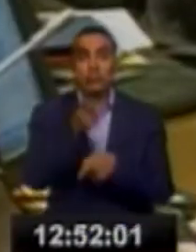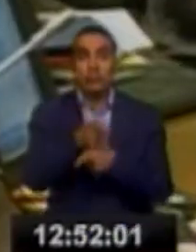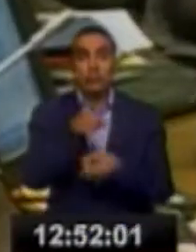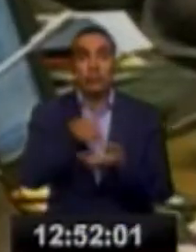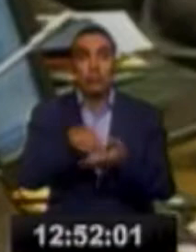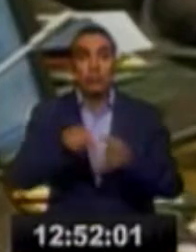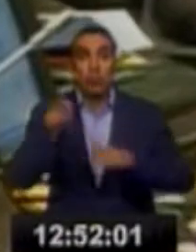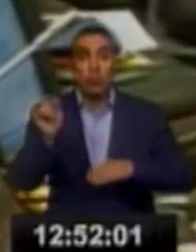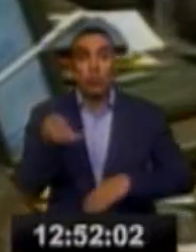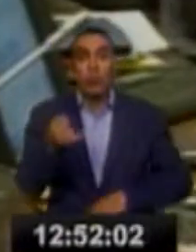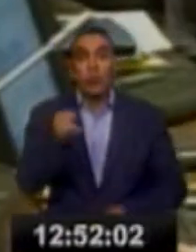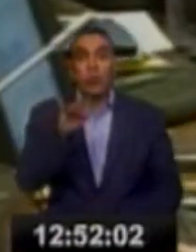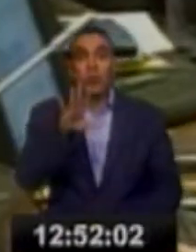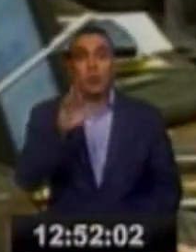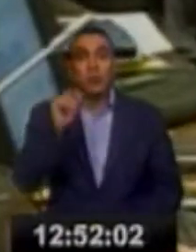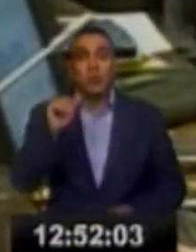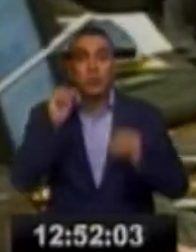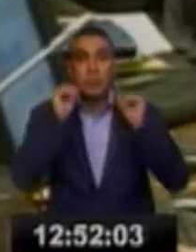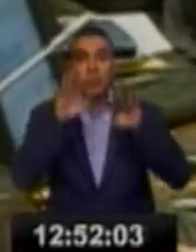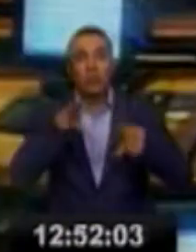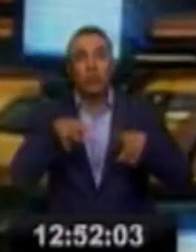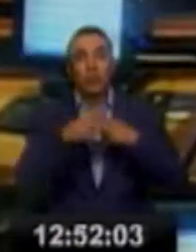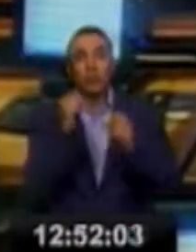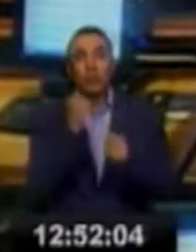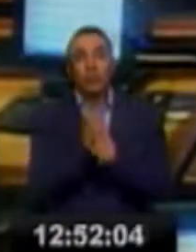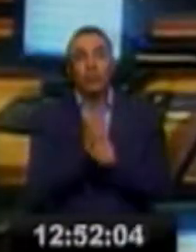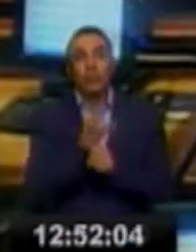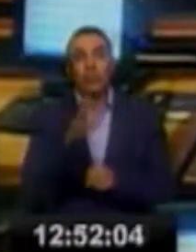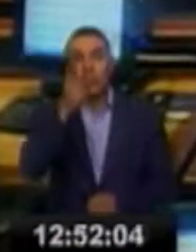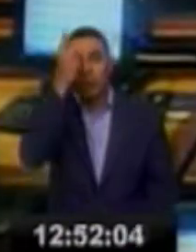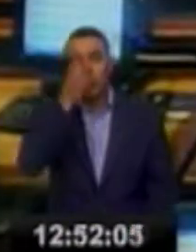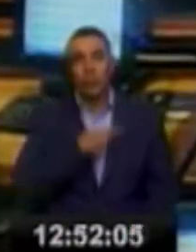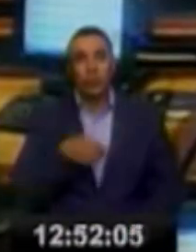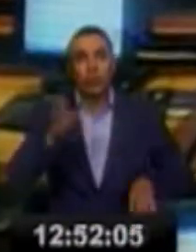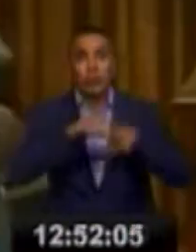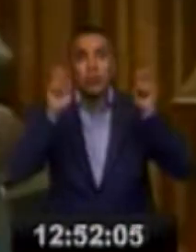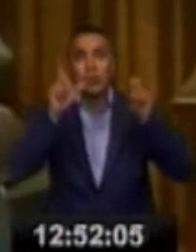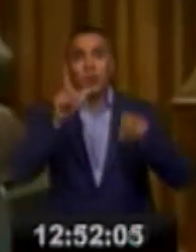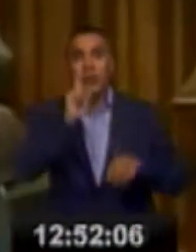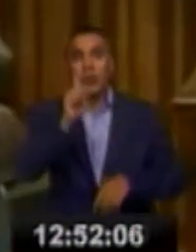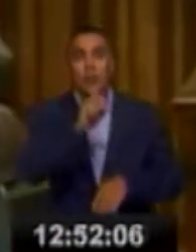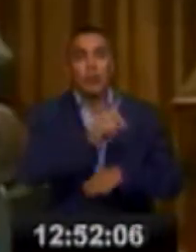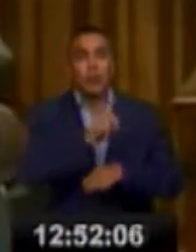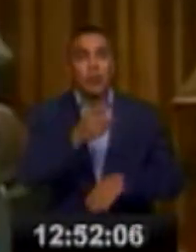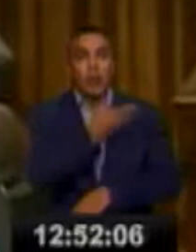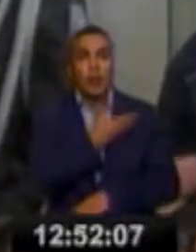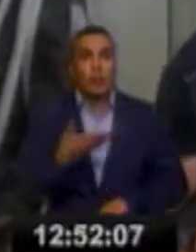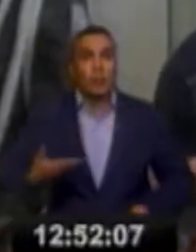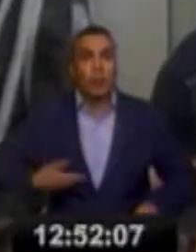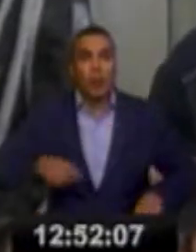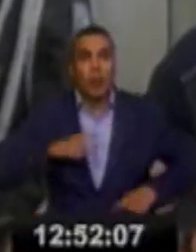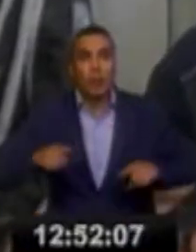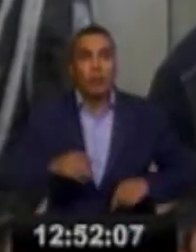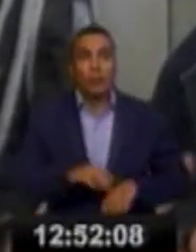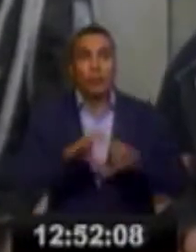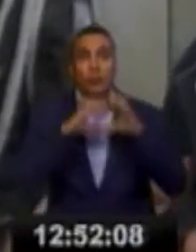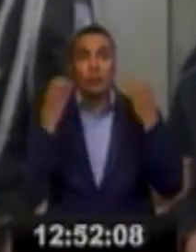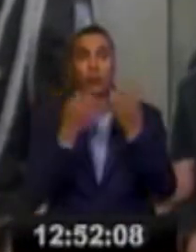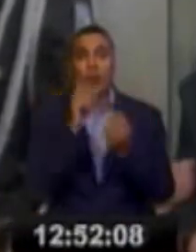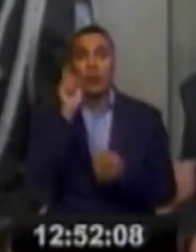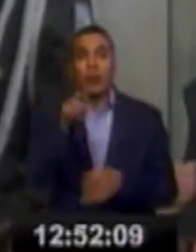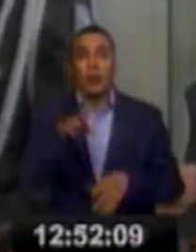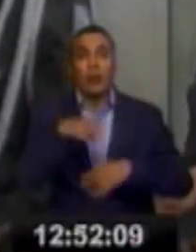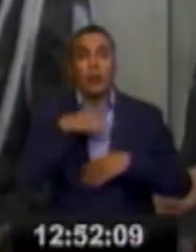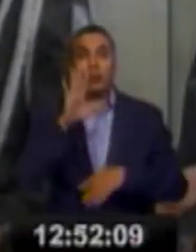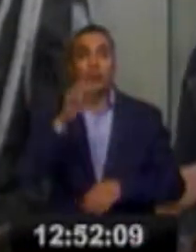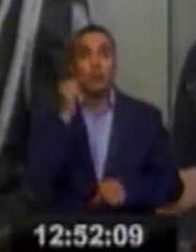mismo jueves 5 de septiembre inicien sus labores y tomen una decisión respecto de quiénes las dirigirán. Escuchemos. Cada comisión tiene que asumir su